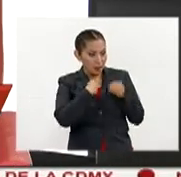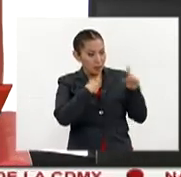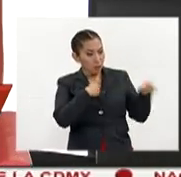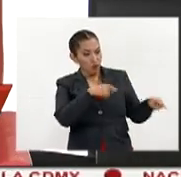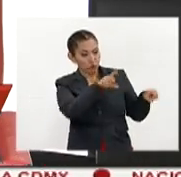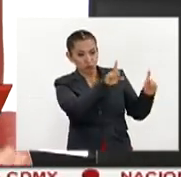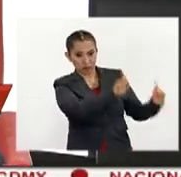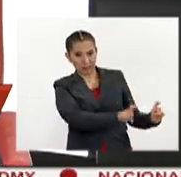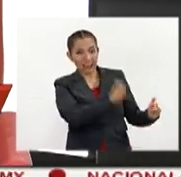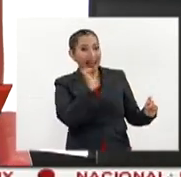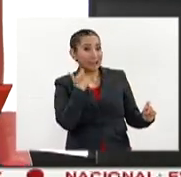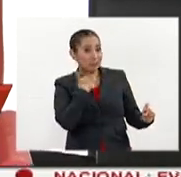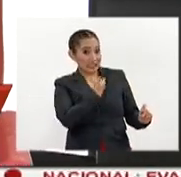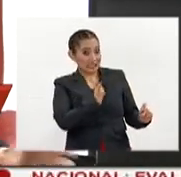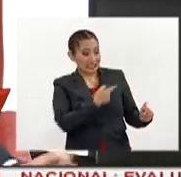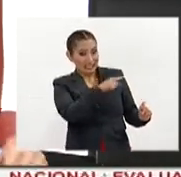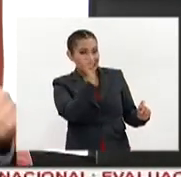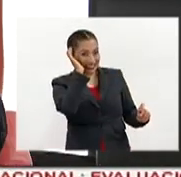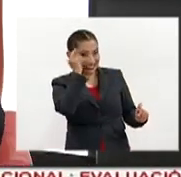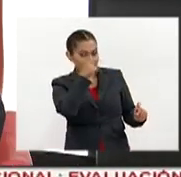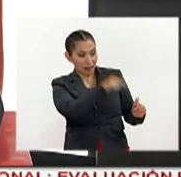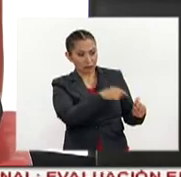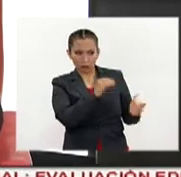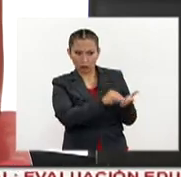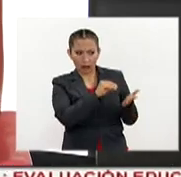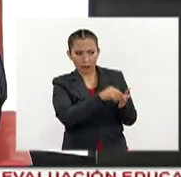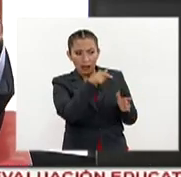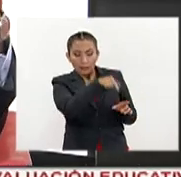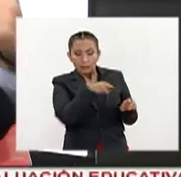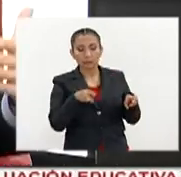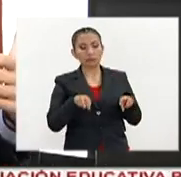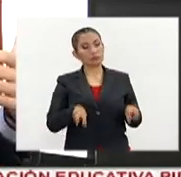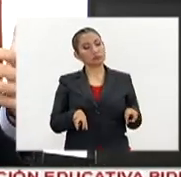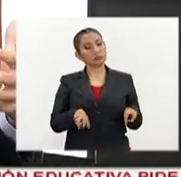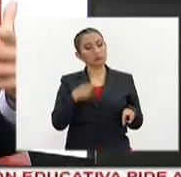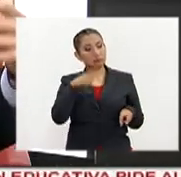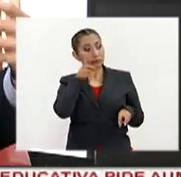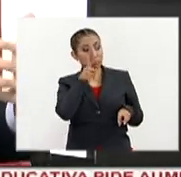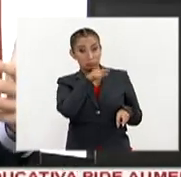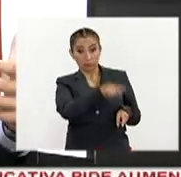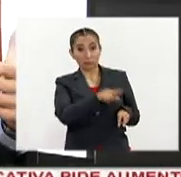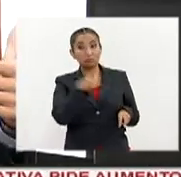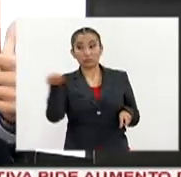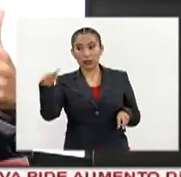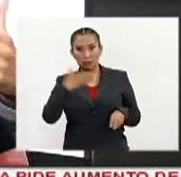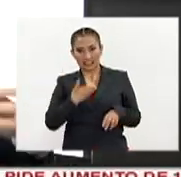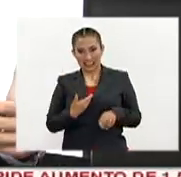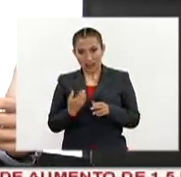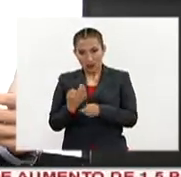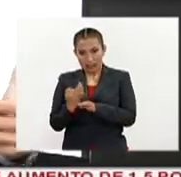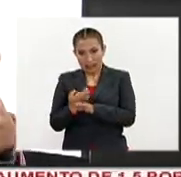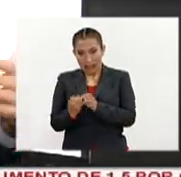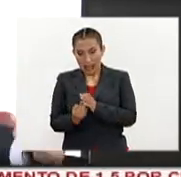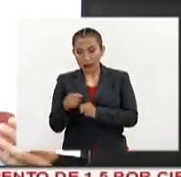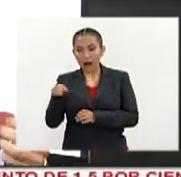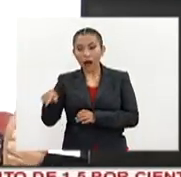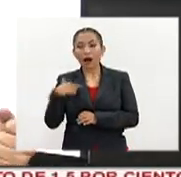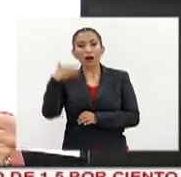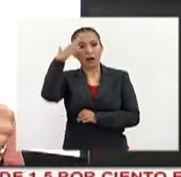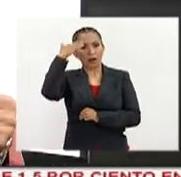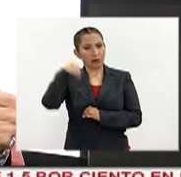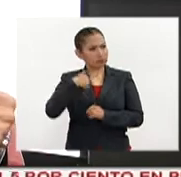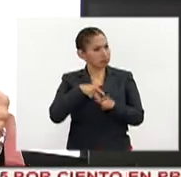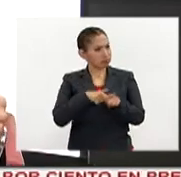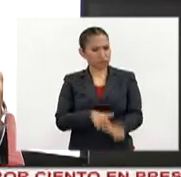su influencia muy importante dentro de las corrientes del partido, pues demuestra que Xi Jinping, además de mantener el